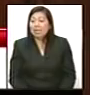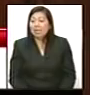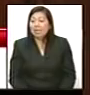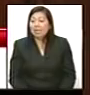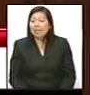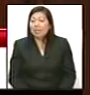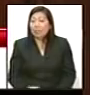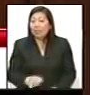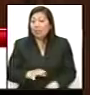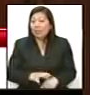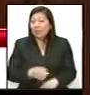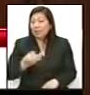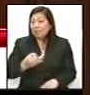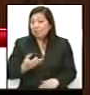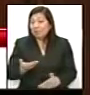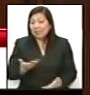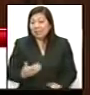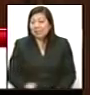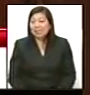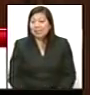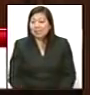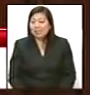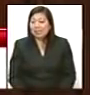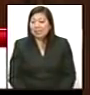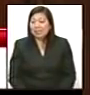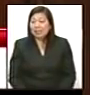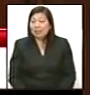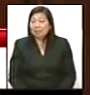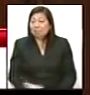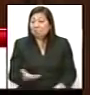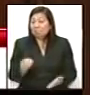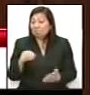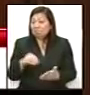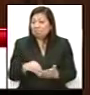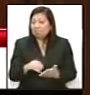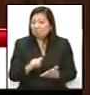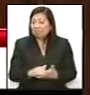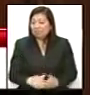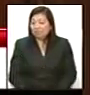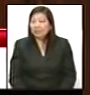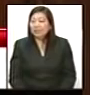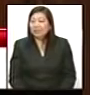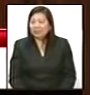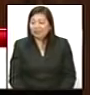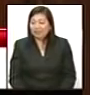los especialistas, yo no lo soy en temas penales, a pesar de que me han puesto ahí